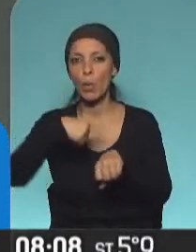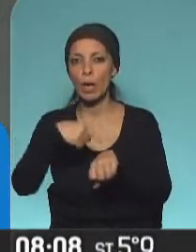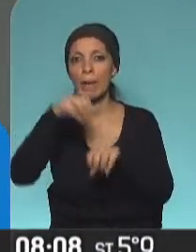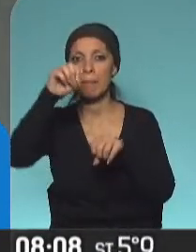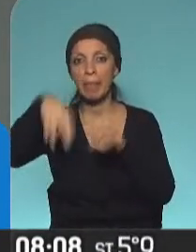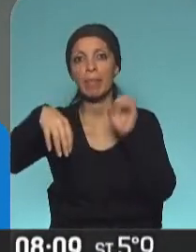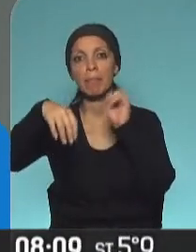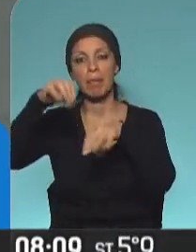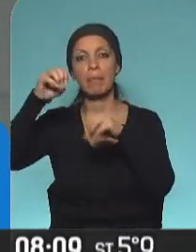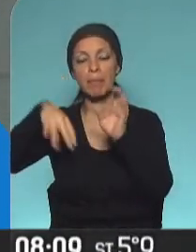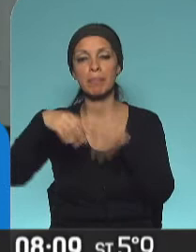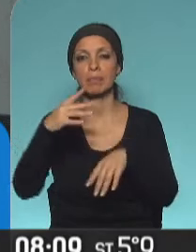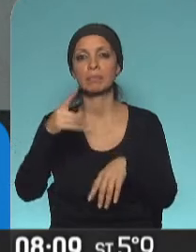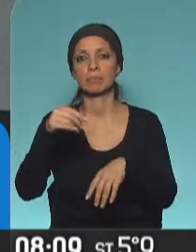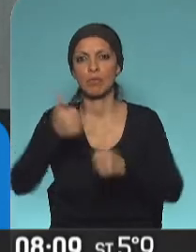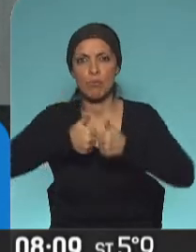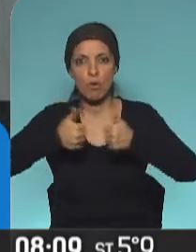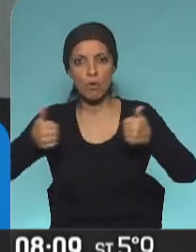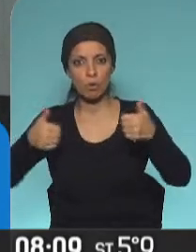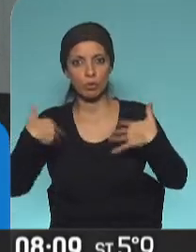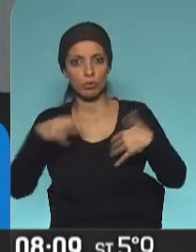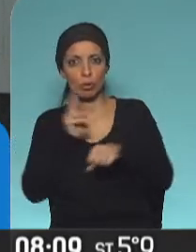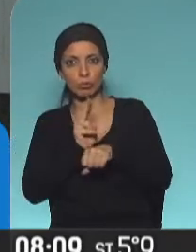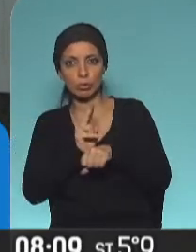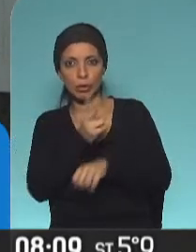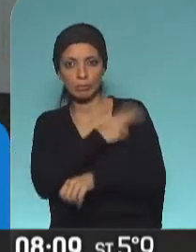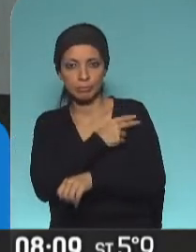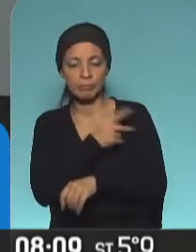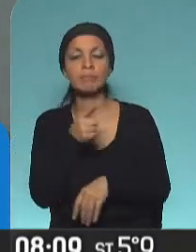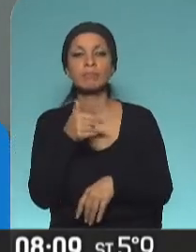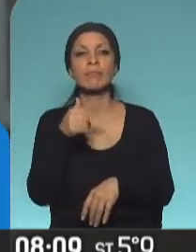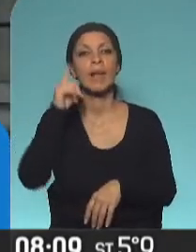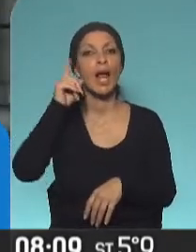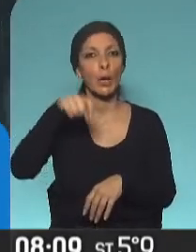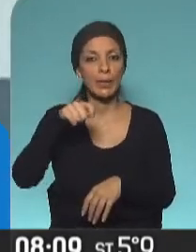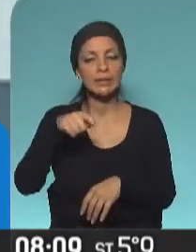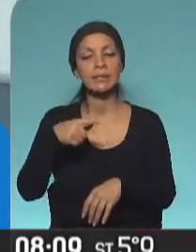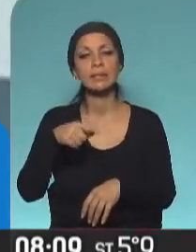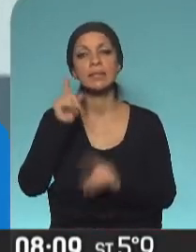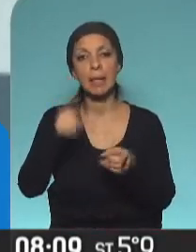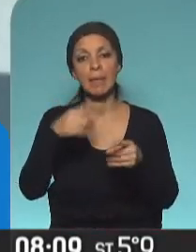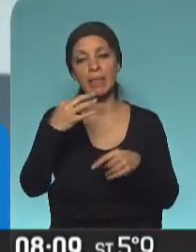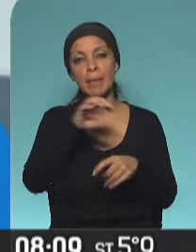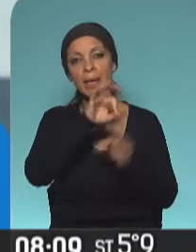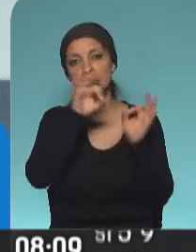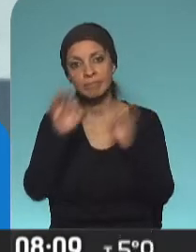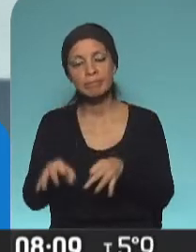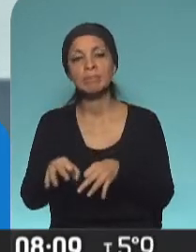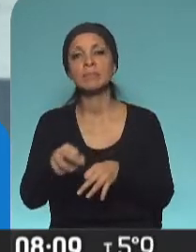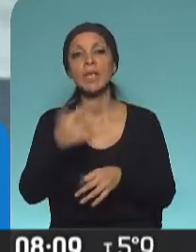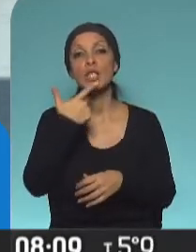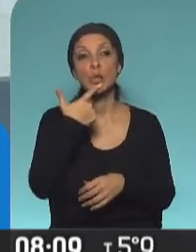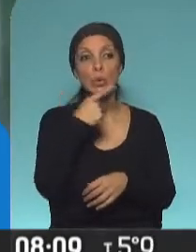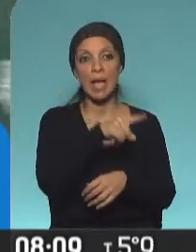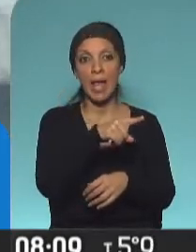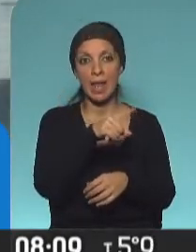este juzgado es fuertemente custodiado también el juez que entiende en la causa y hoy deberán declarar llegar hasta el tribunal no solamente susanna maiolo